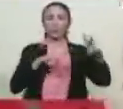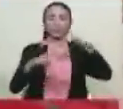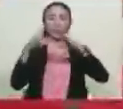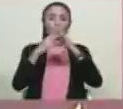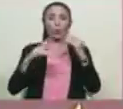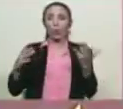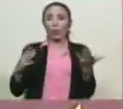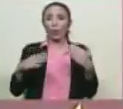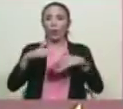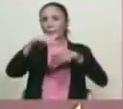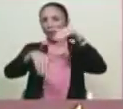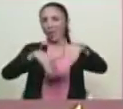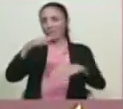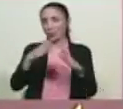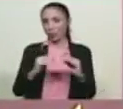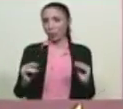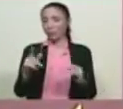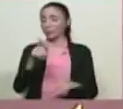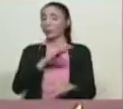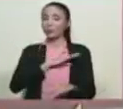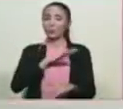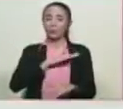Eso es para el pueblo.